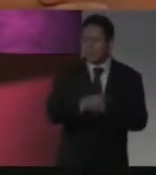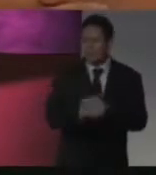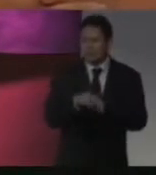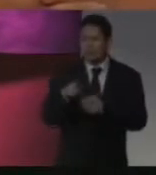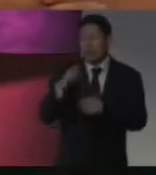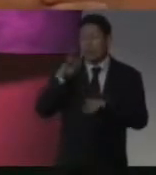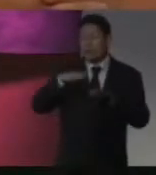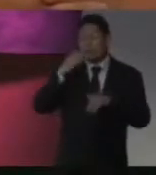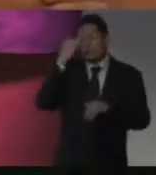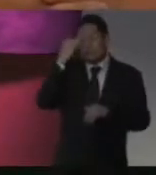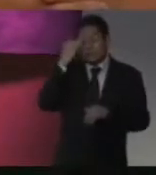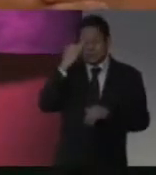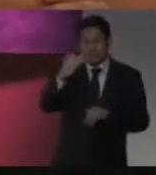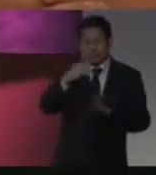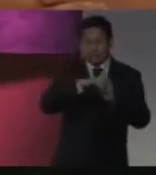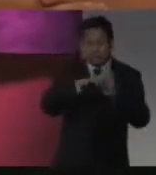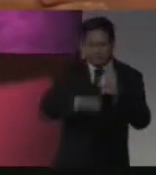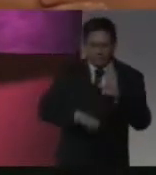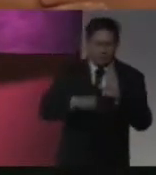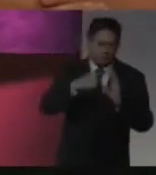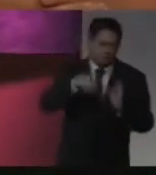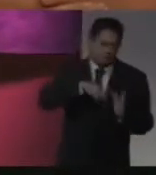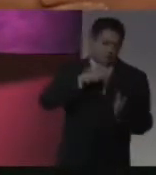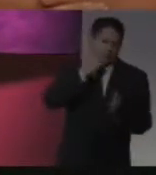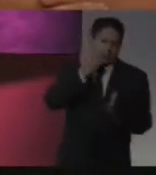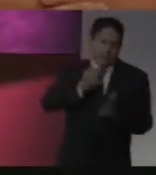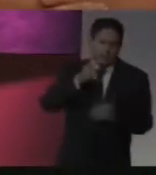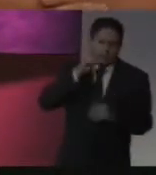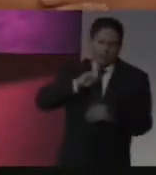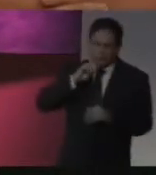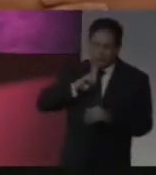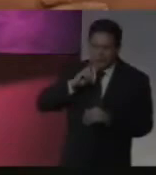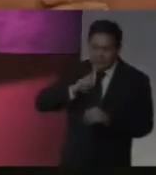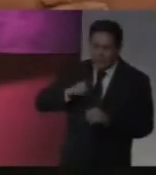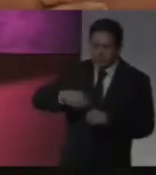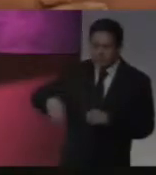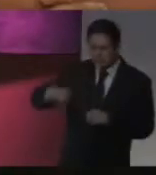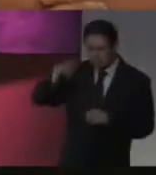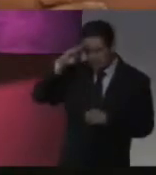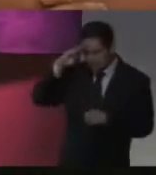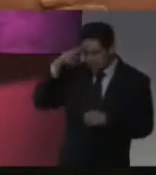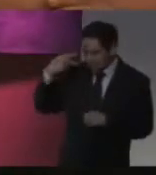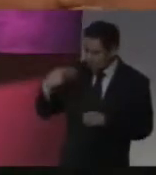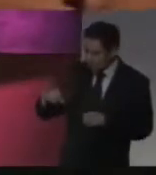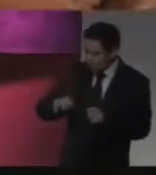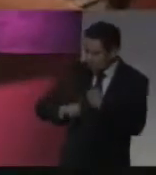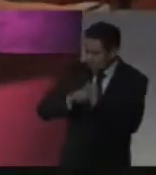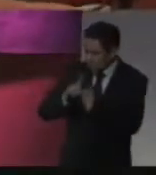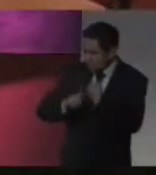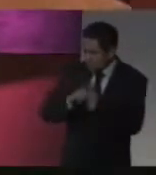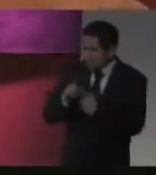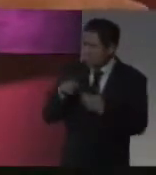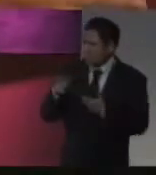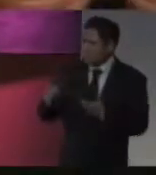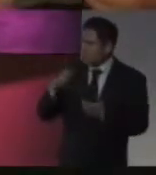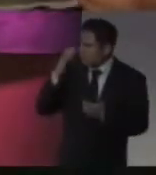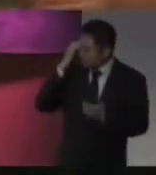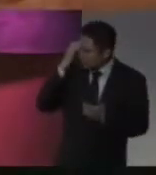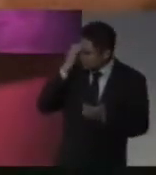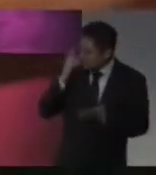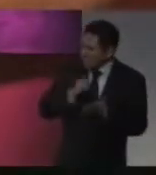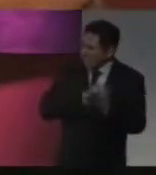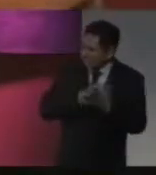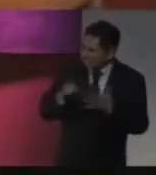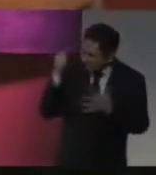si queremos que las mujeres realmente reflexionen sobre su problema y conozcan los derechos que les han